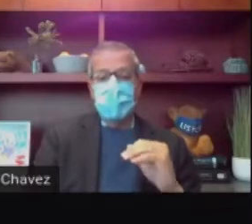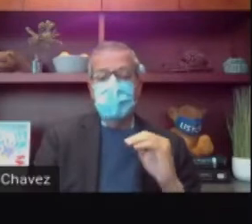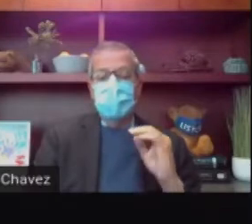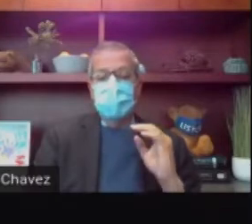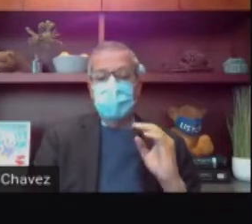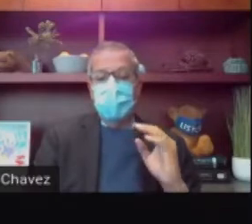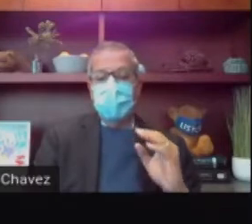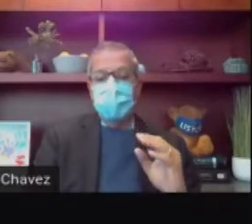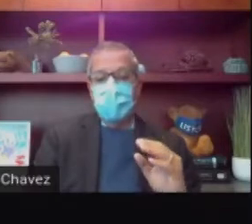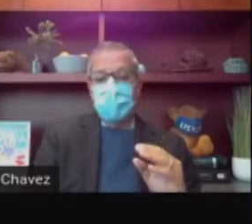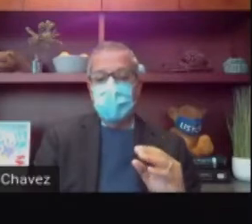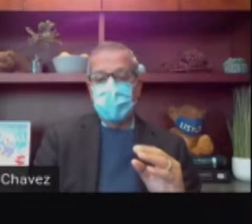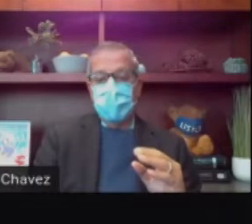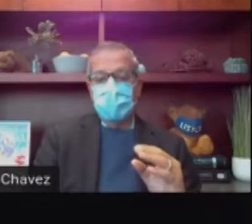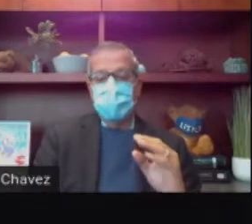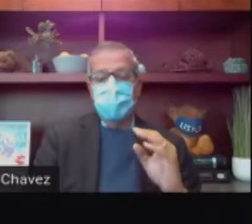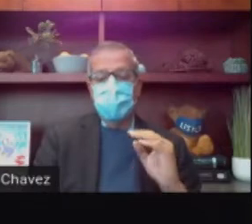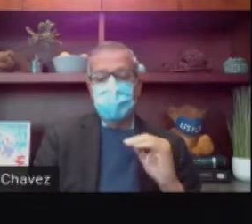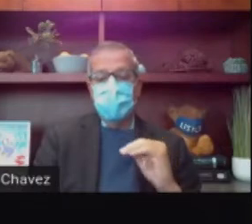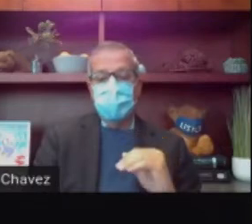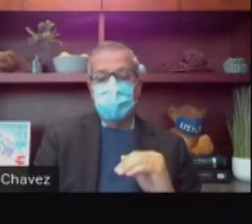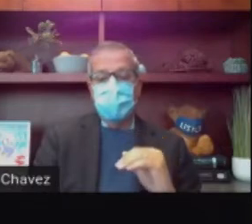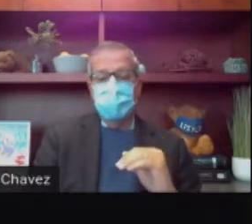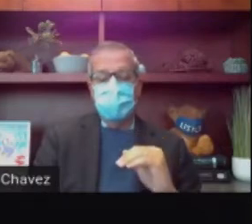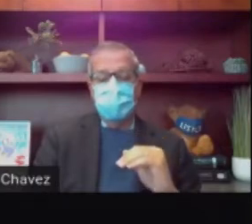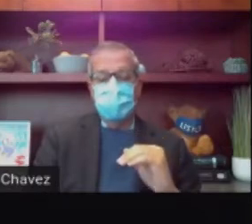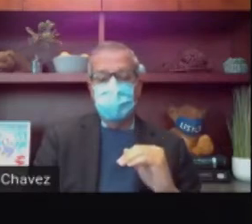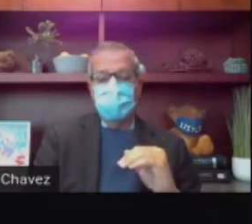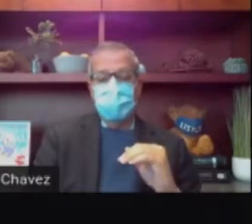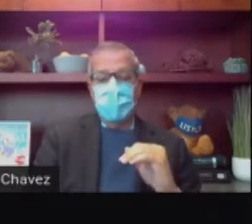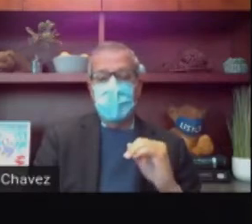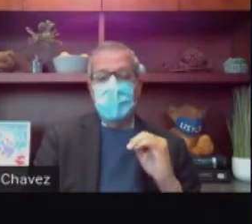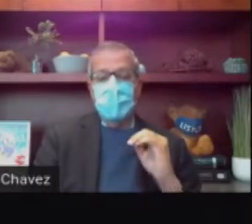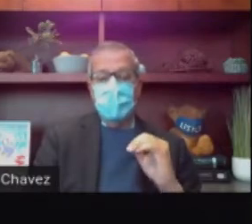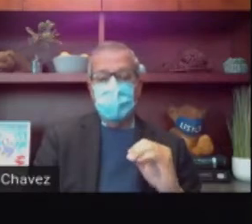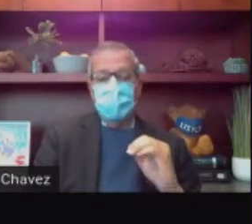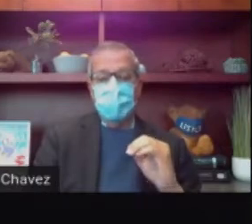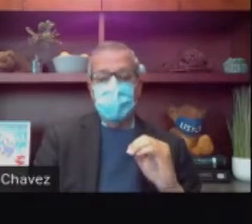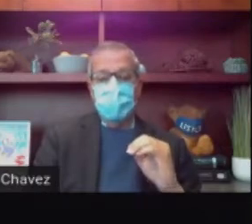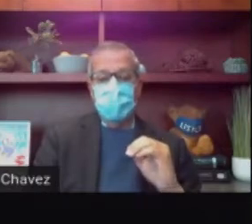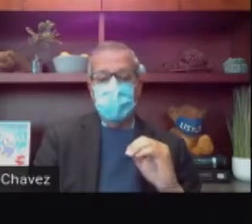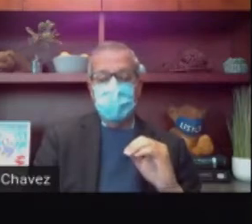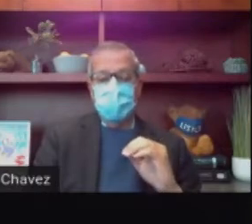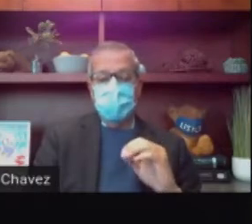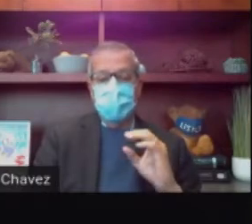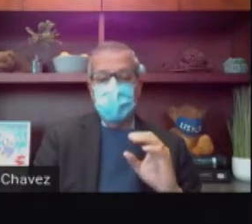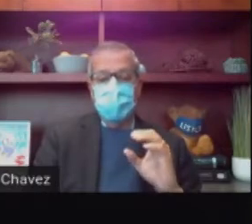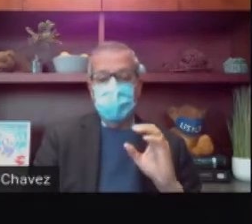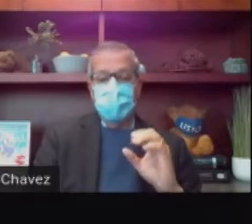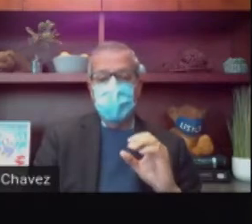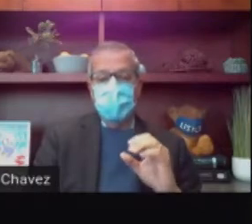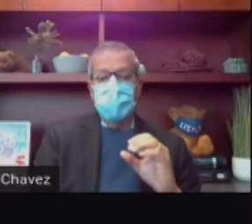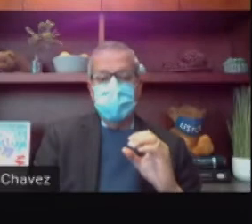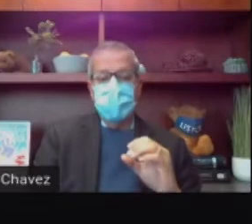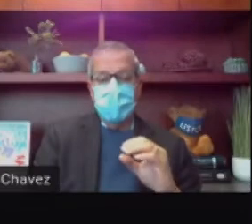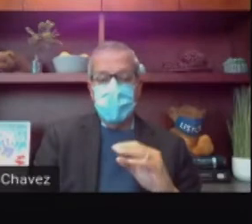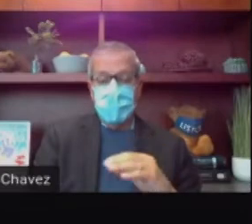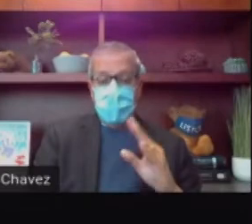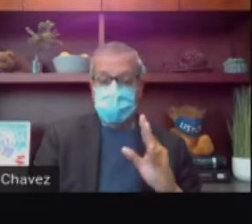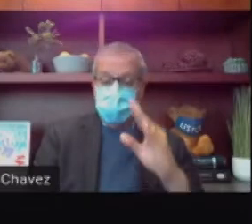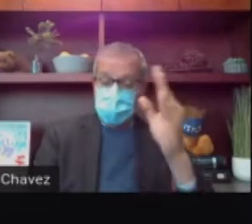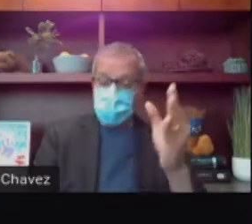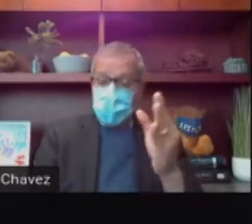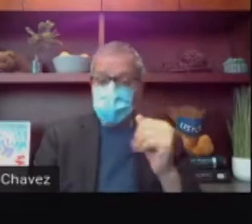balance entre actividades que aumentan el riesgo y los niveles de protección. Por eso es muy importante que nos tratemos de